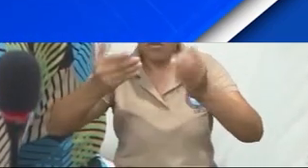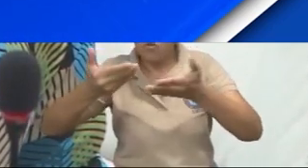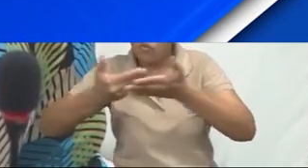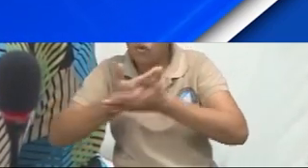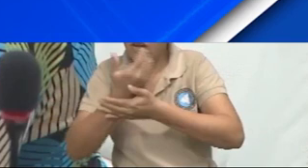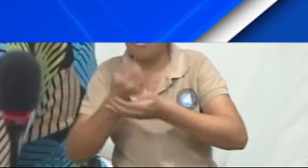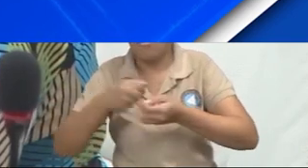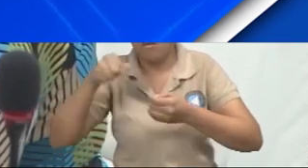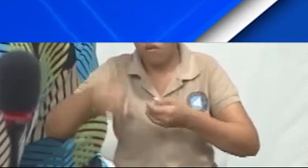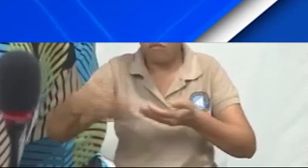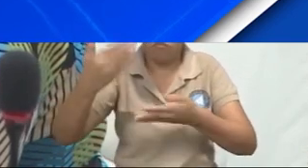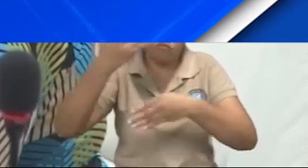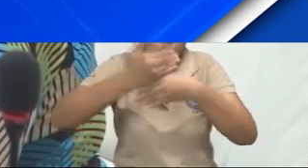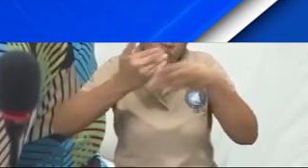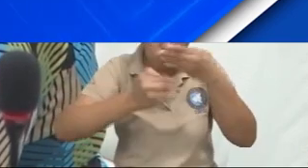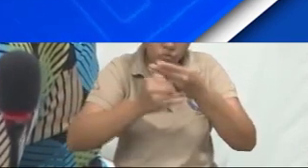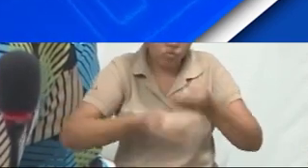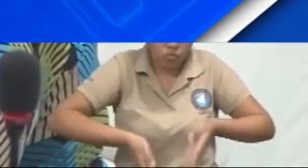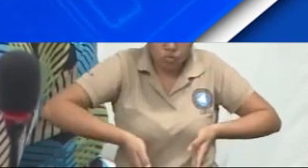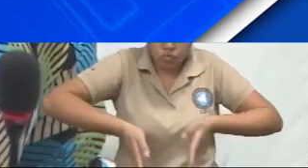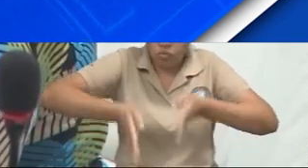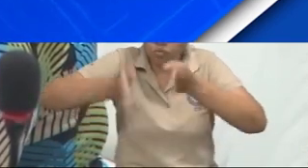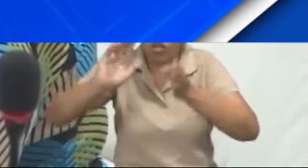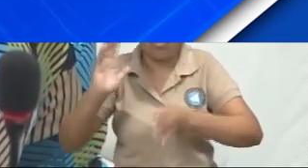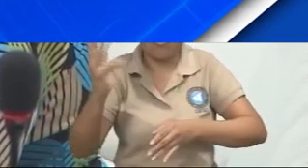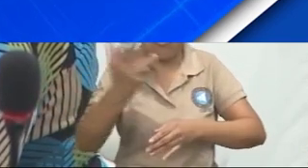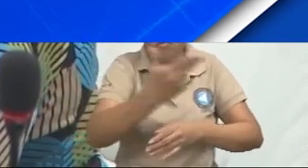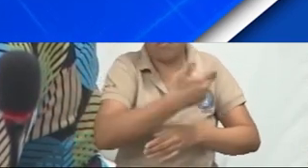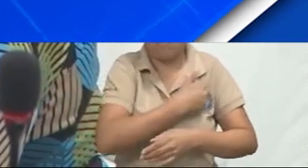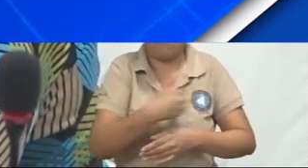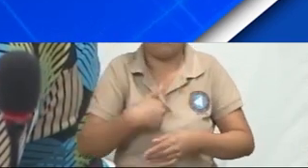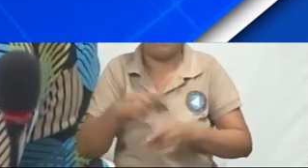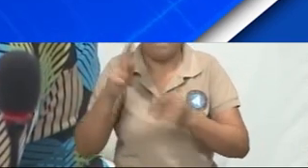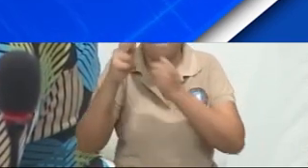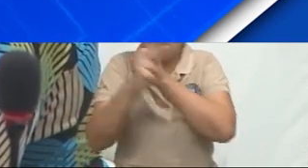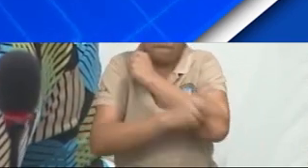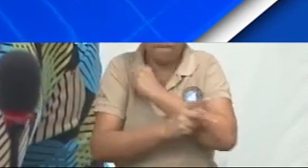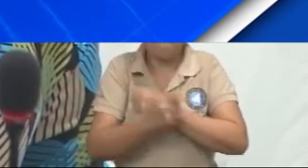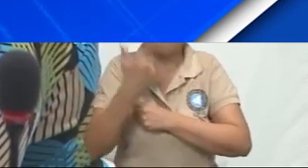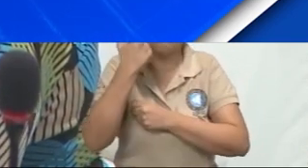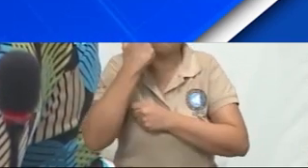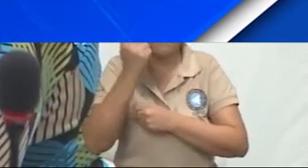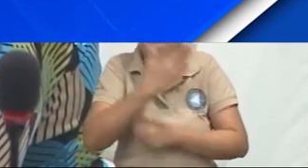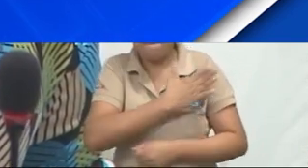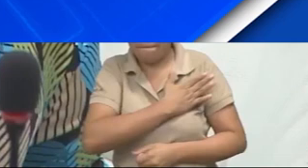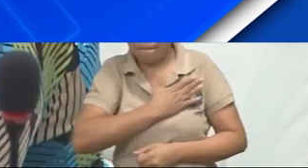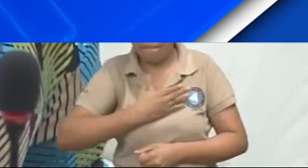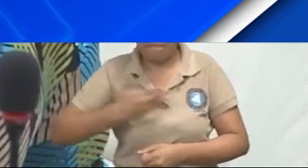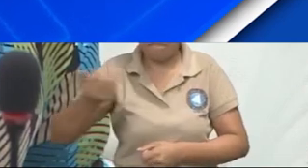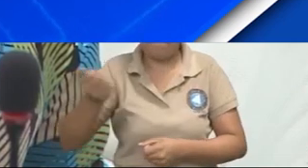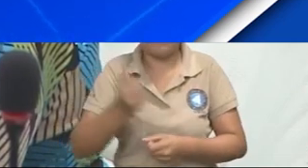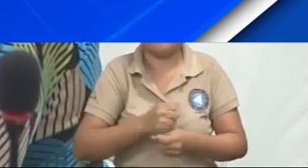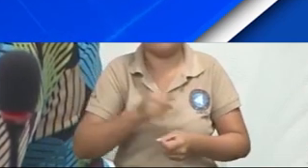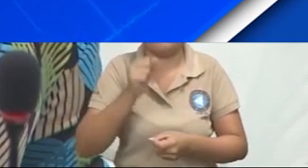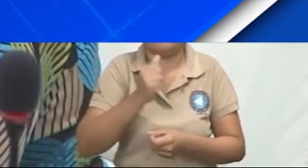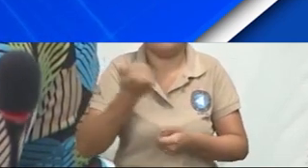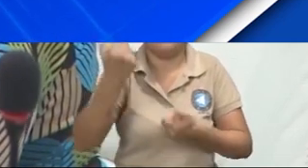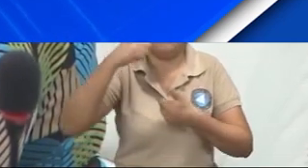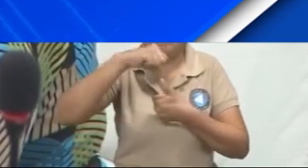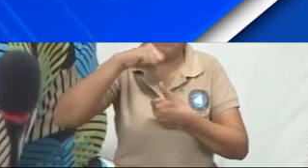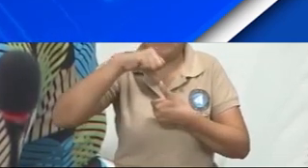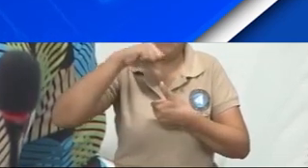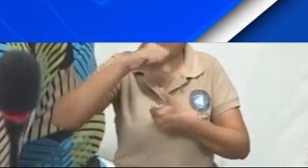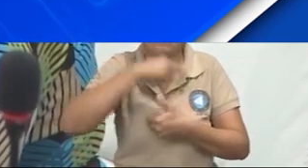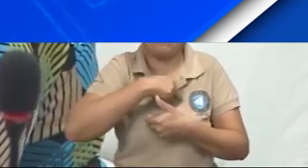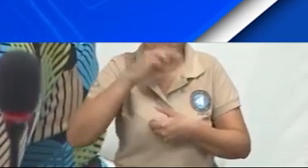venido ampliando de forma acelerada y sostenible en todo el país y reconocida como la mejor de Centroamérica, todo